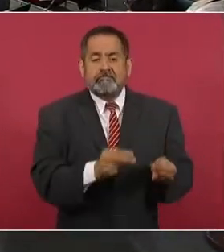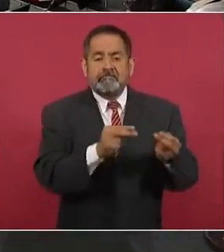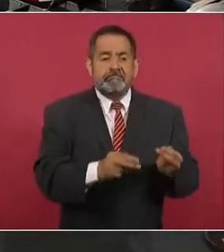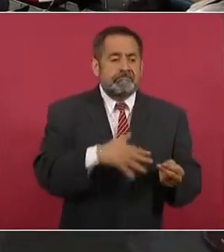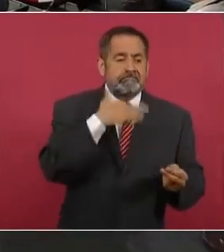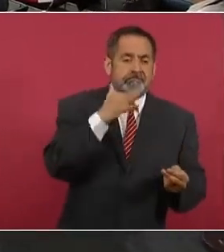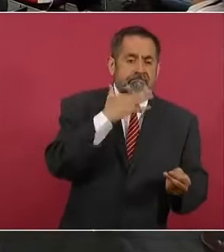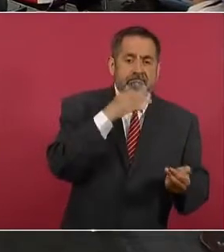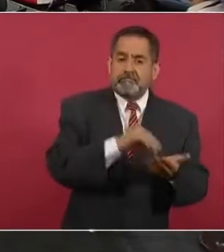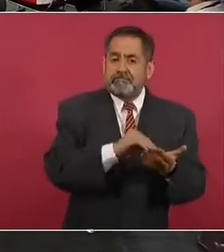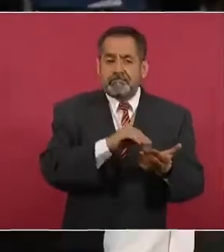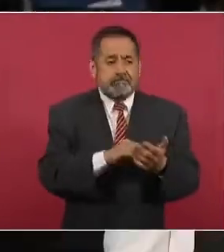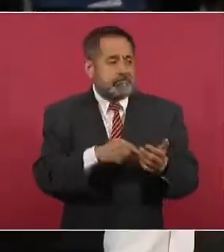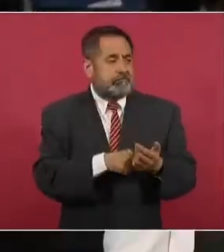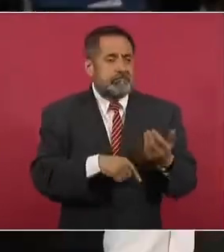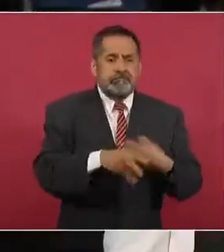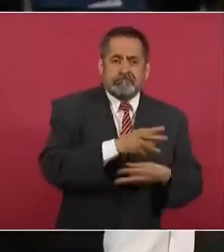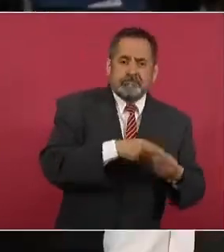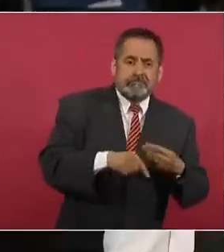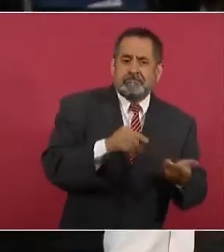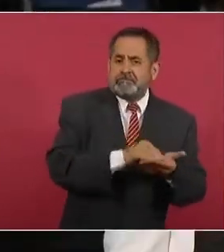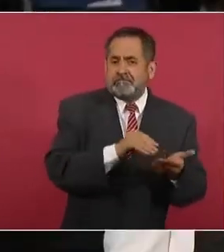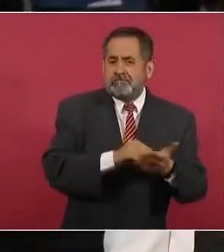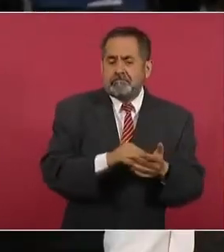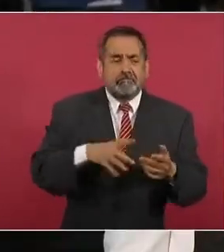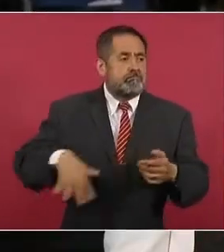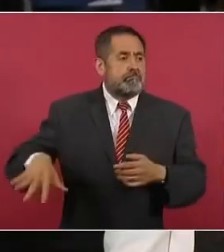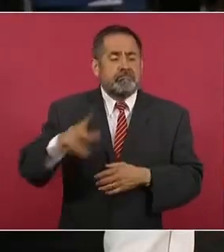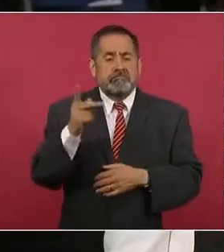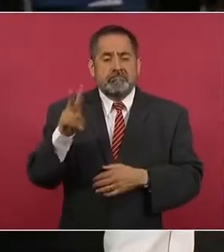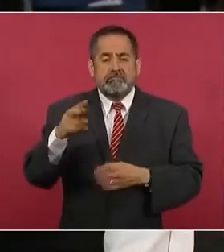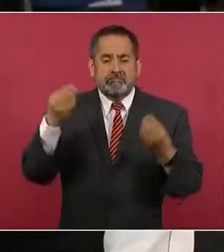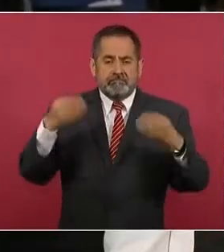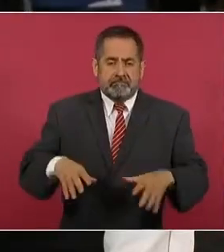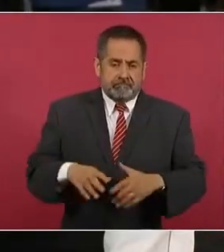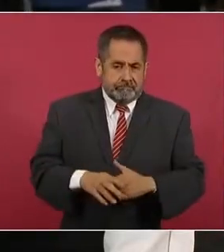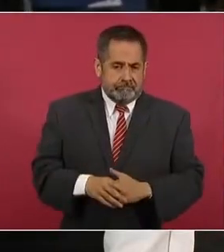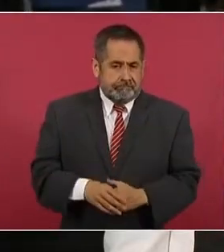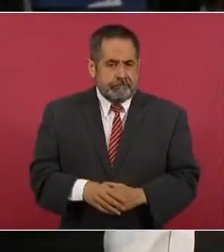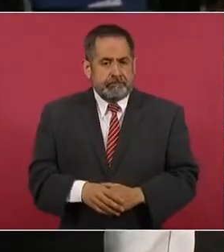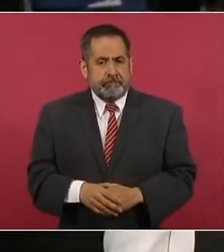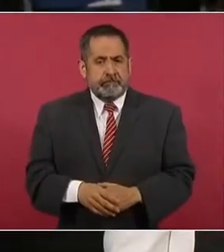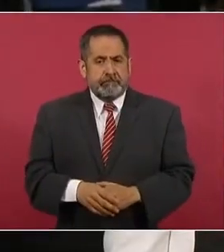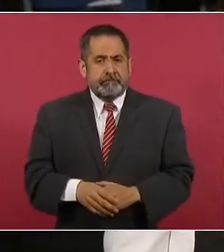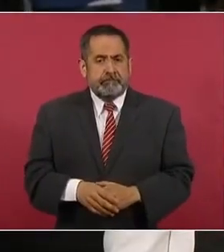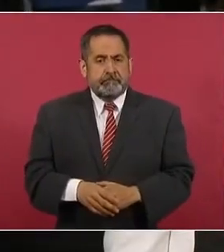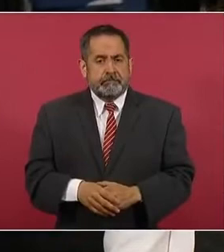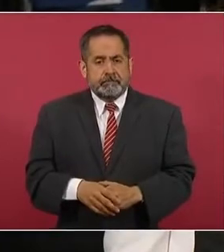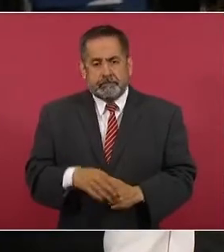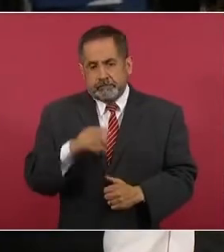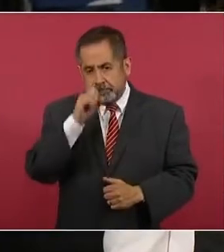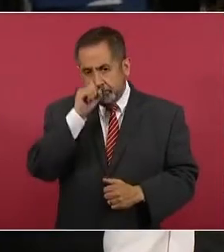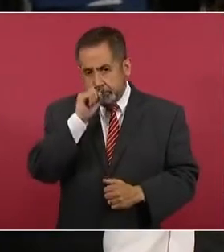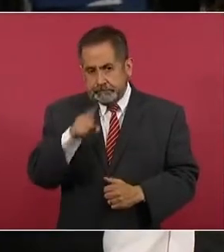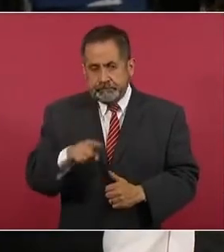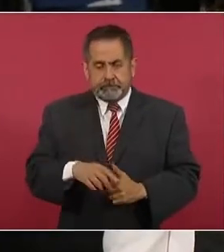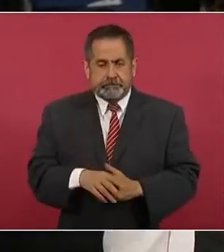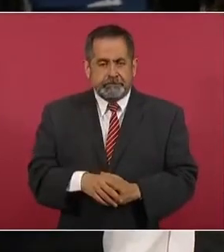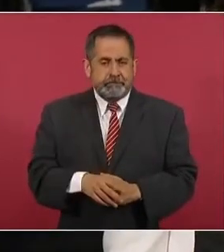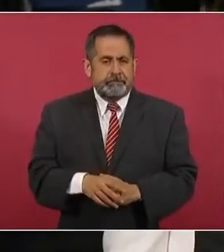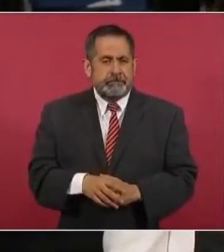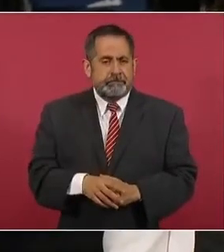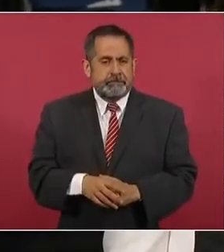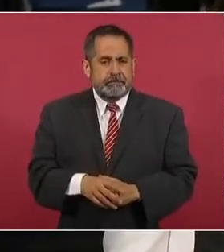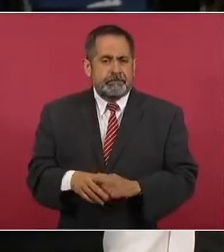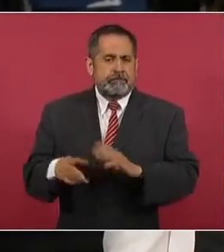lo puede dejar y siguen afectando a Puerto Vallarta. Por otro lado, también con la